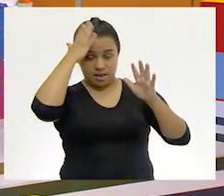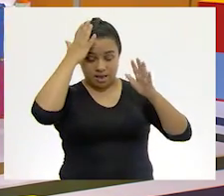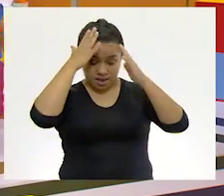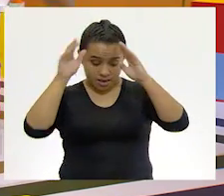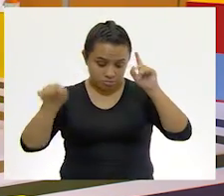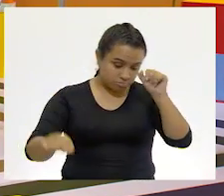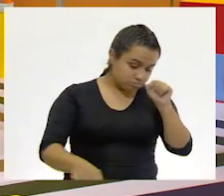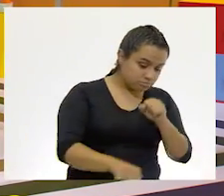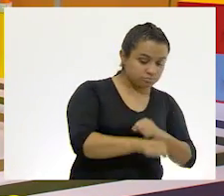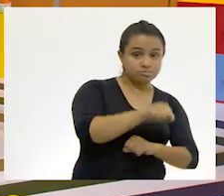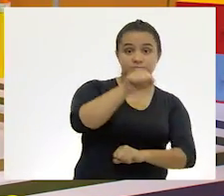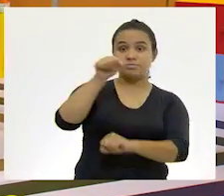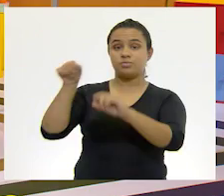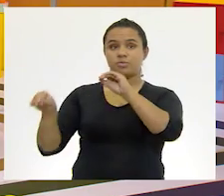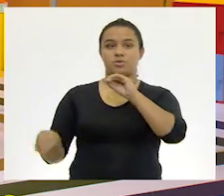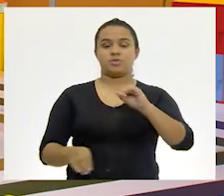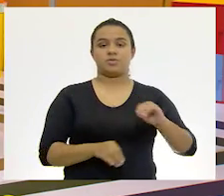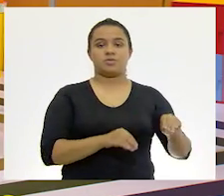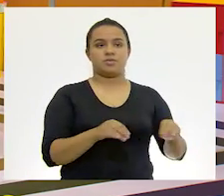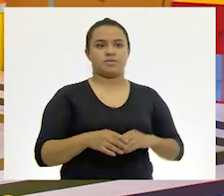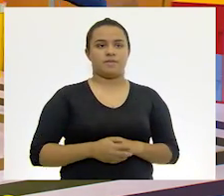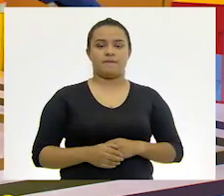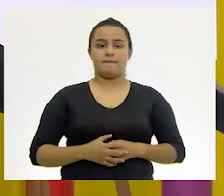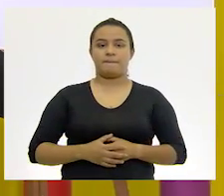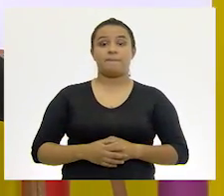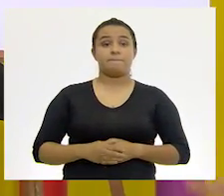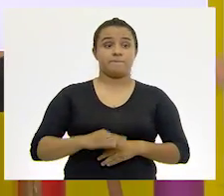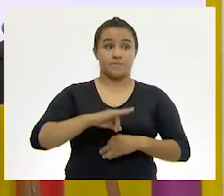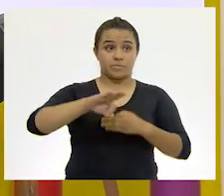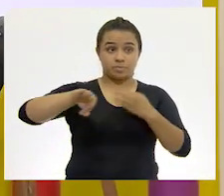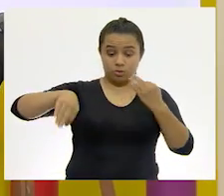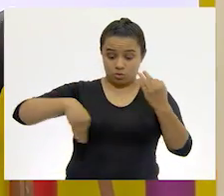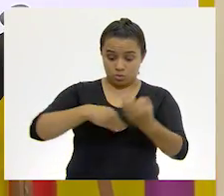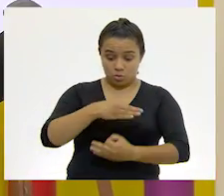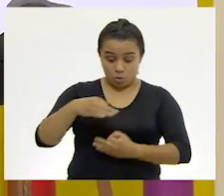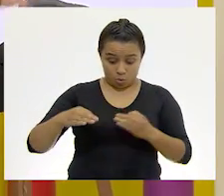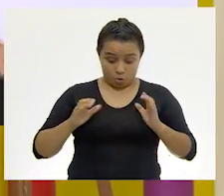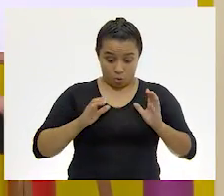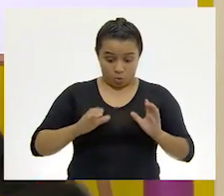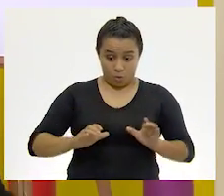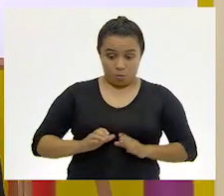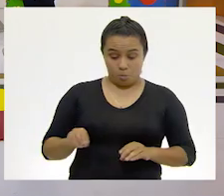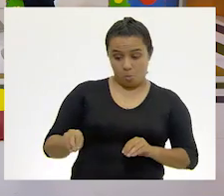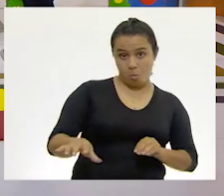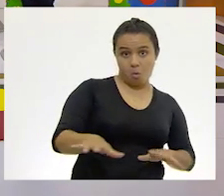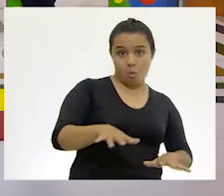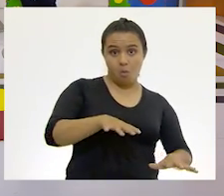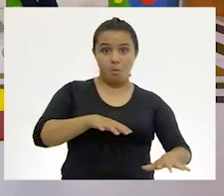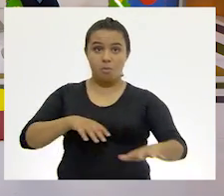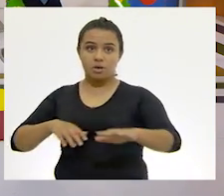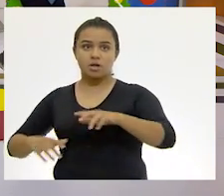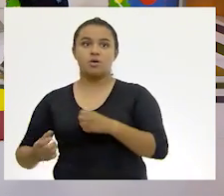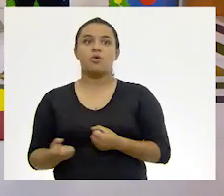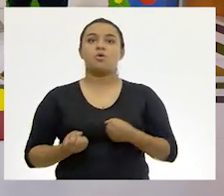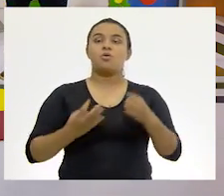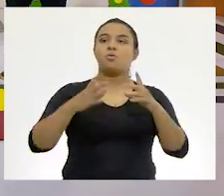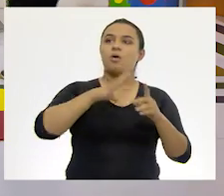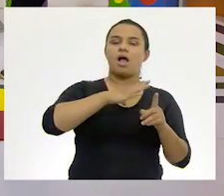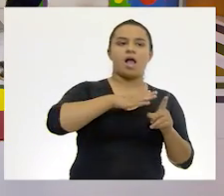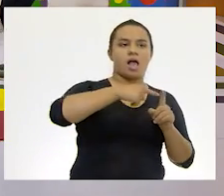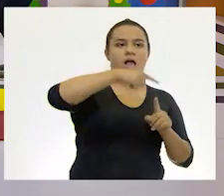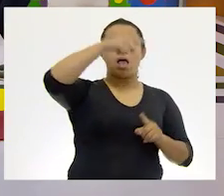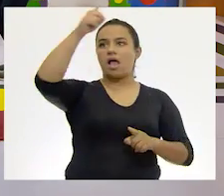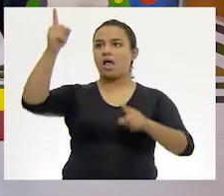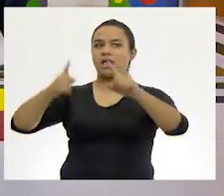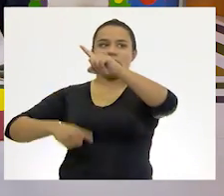cabeza, si todo mi cuerpo lo muevo, ¿cuántas líneas se estarían formando y